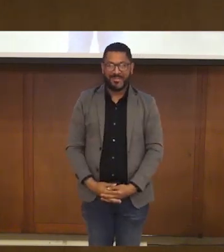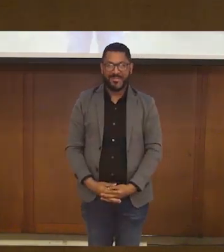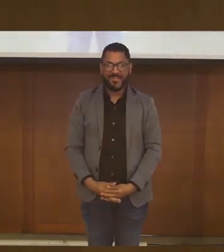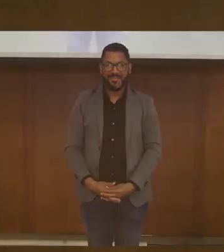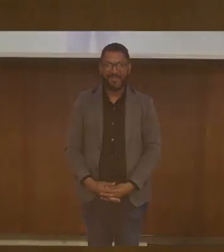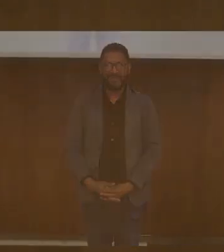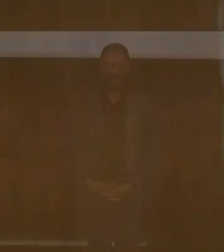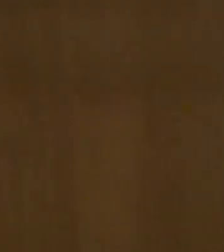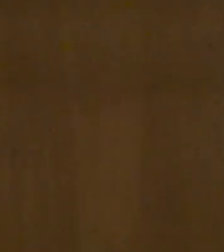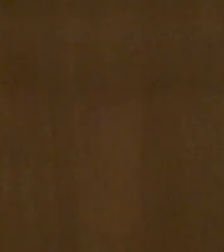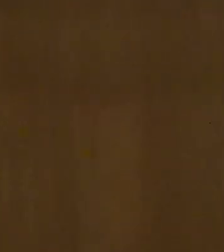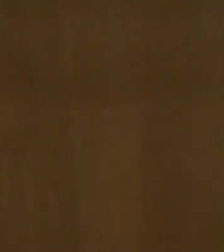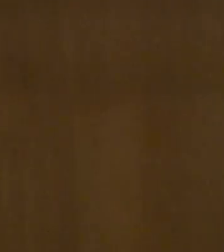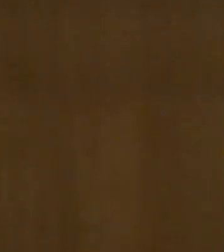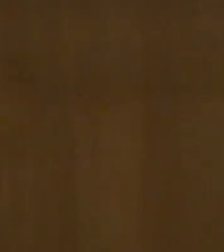ustedes.